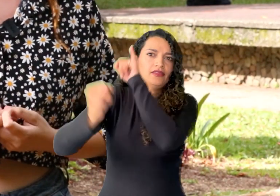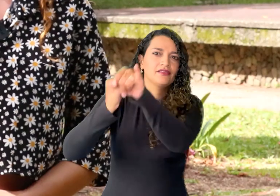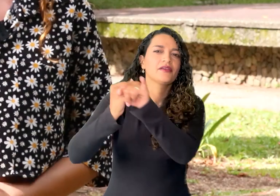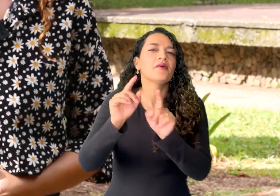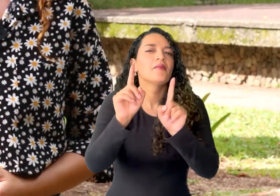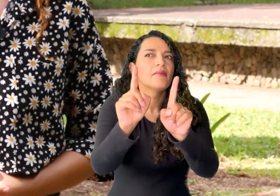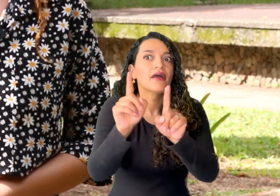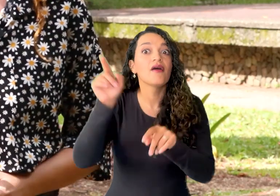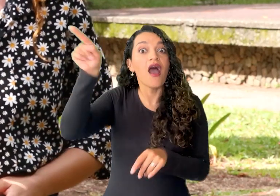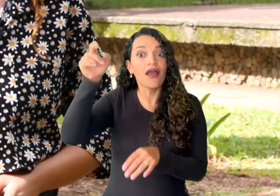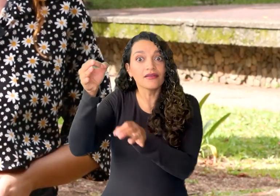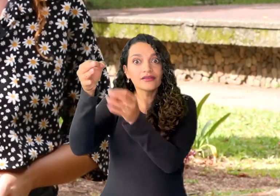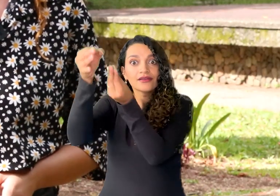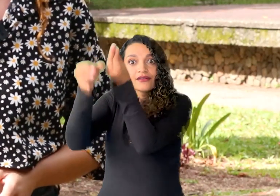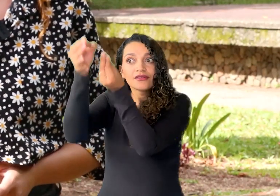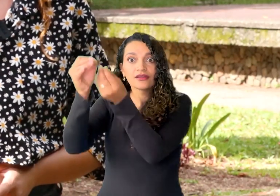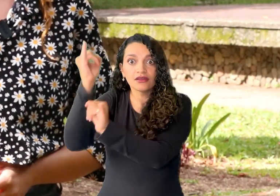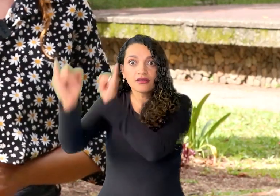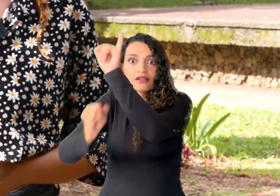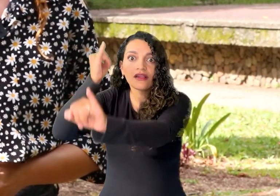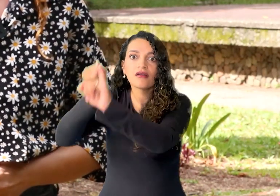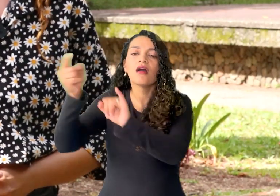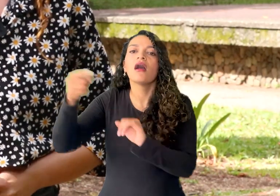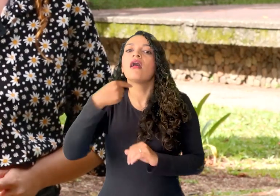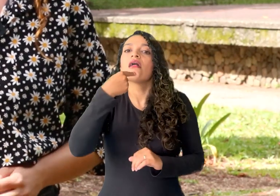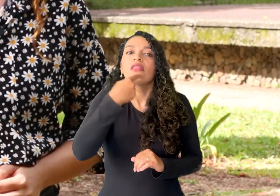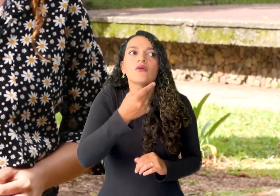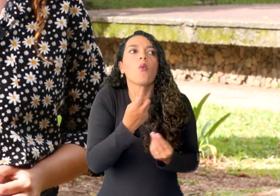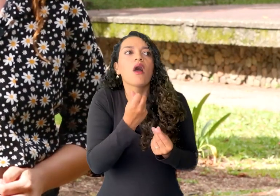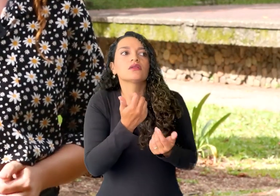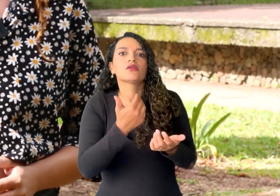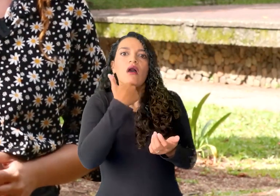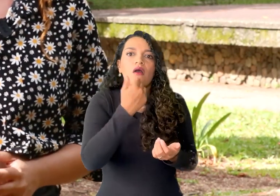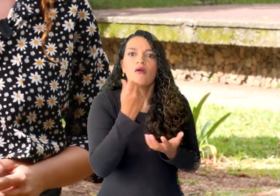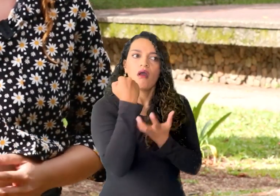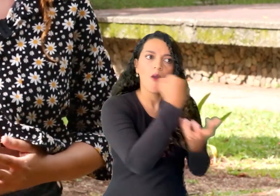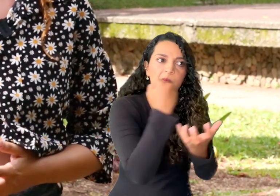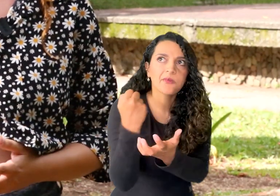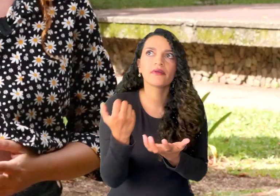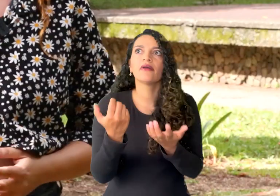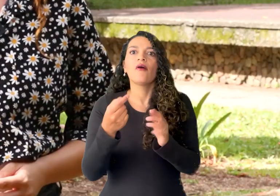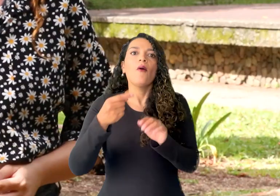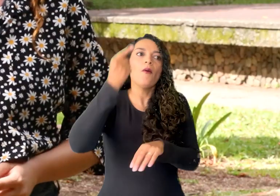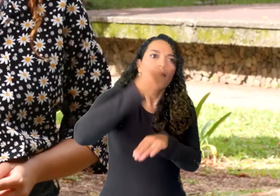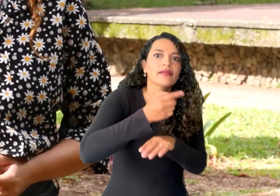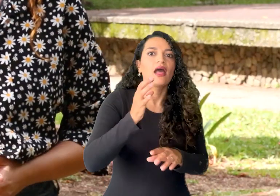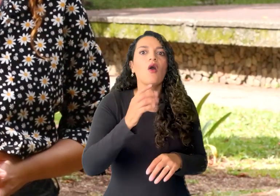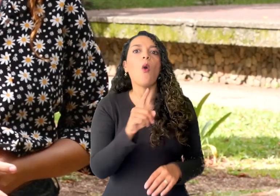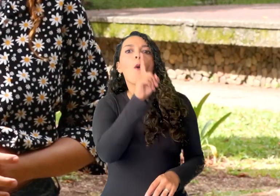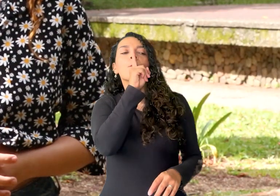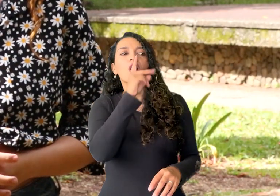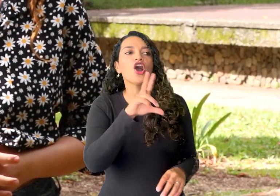internacional. Sentencia que no fijó, pero tampoco negó la indemnización económica solicitada por las víctimas